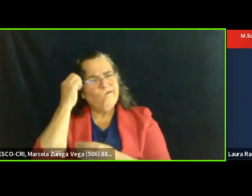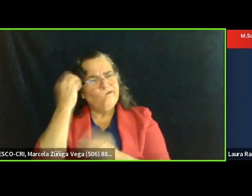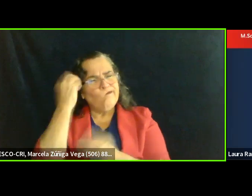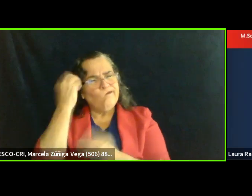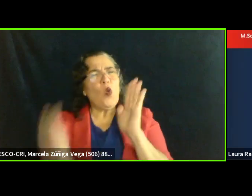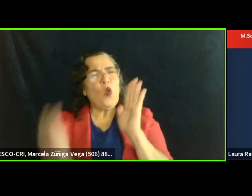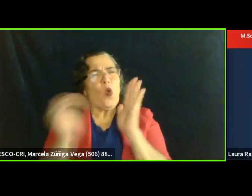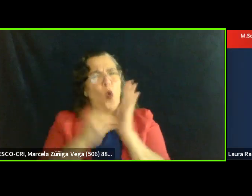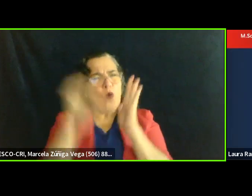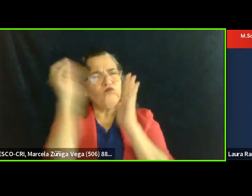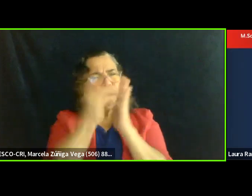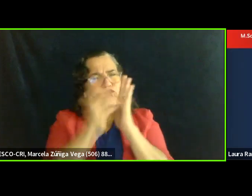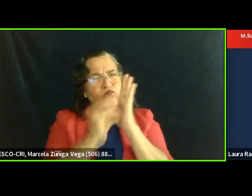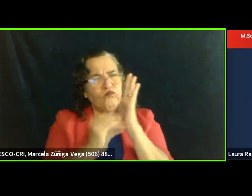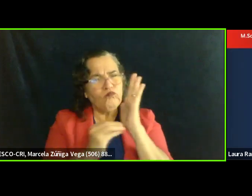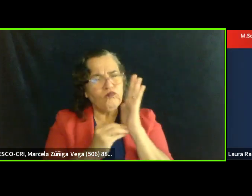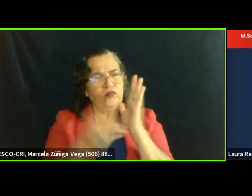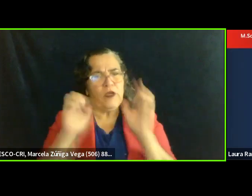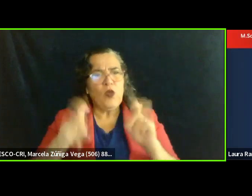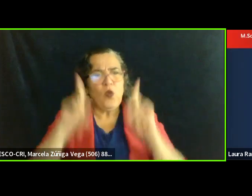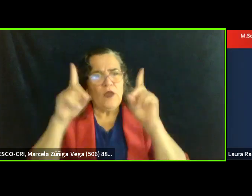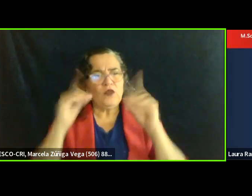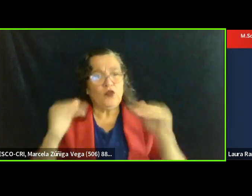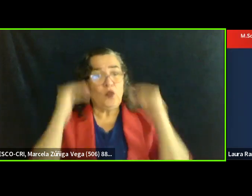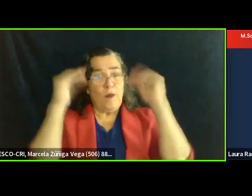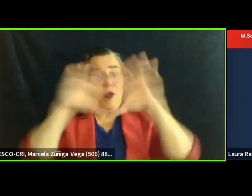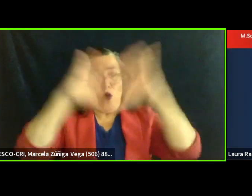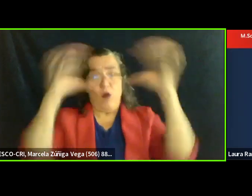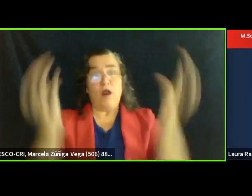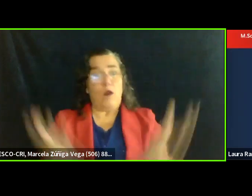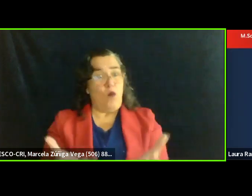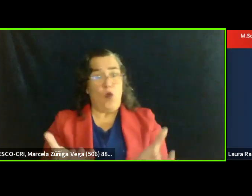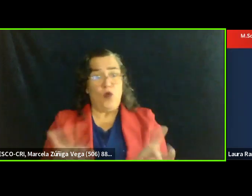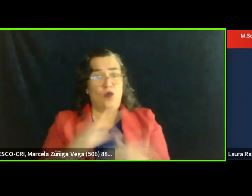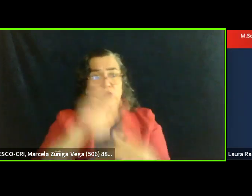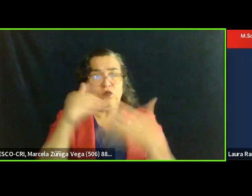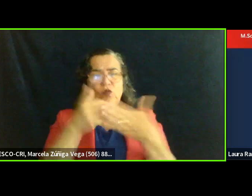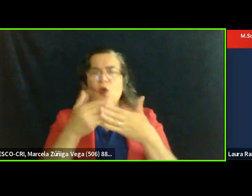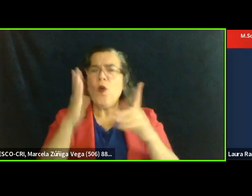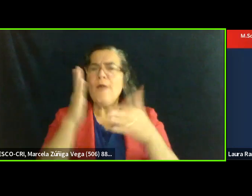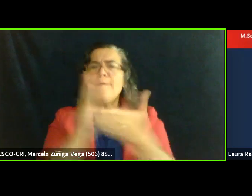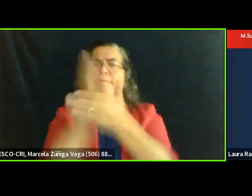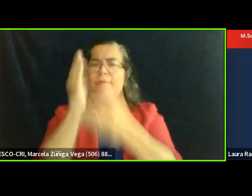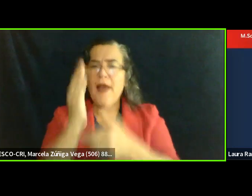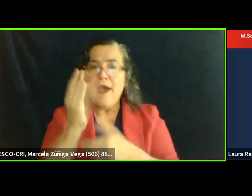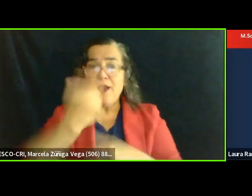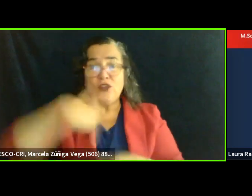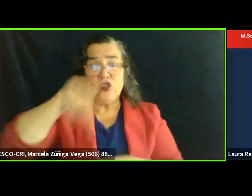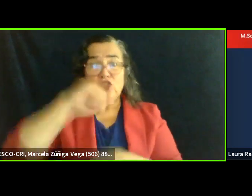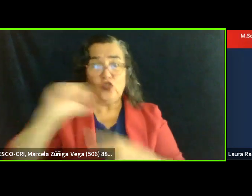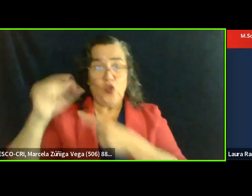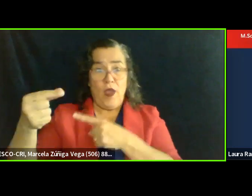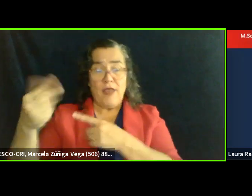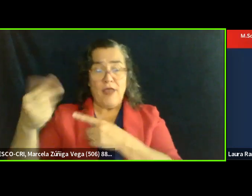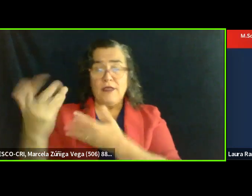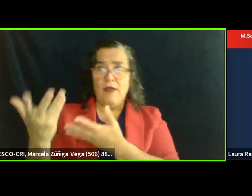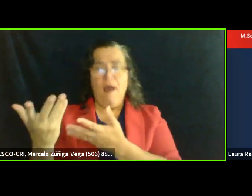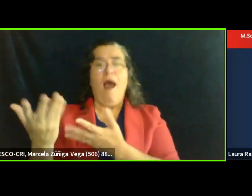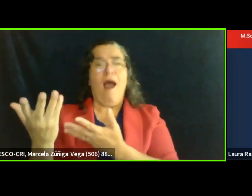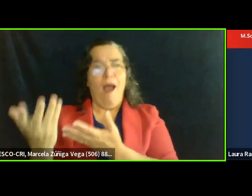de educación superior alrededor del mundo y que por supuesto tienen un impacto para nosotros como agencia porque nos hace